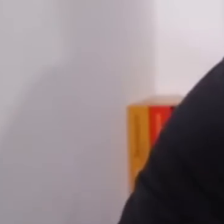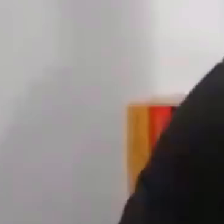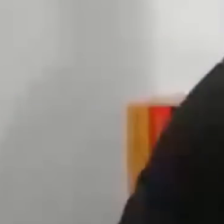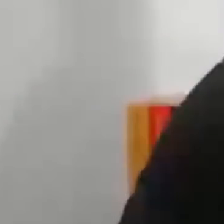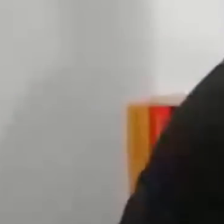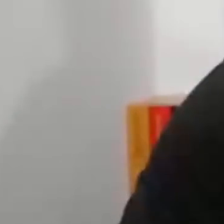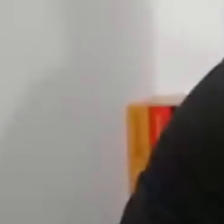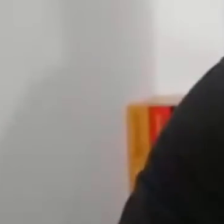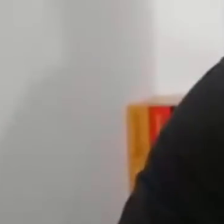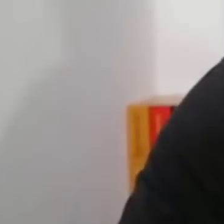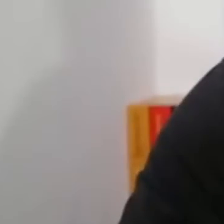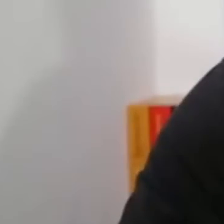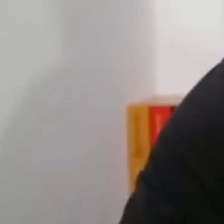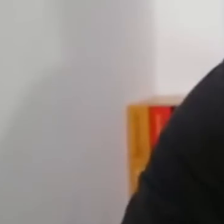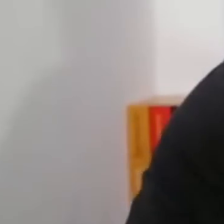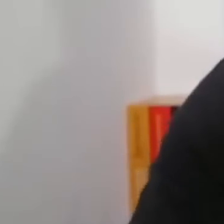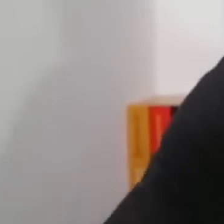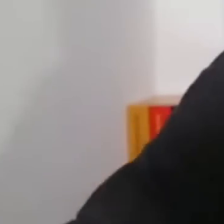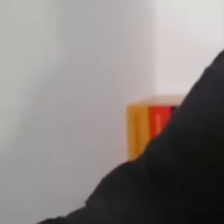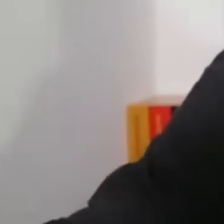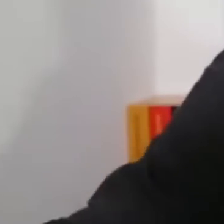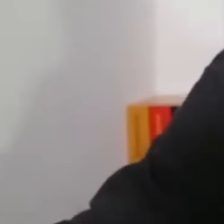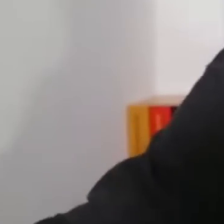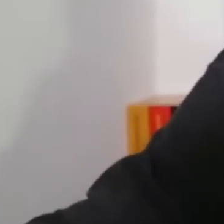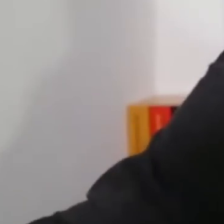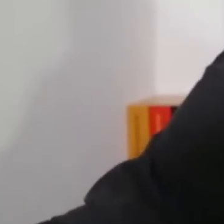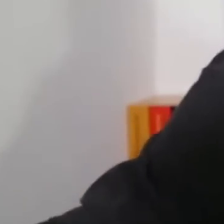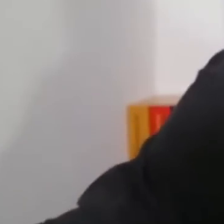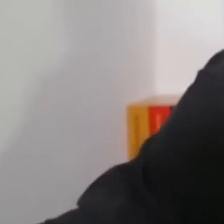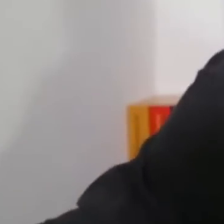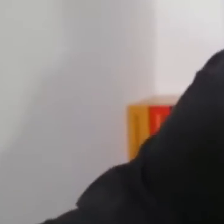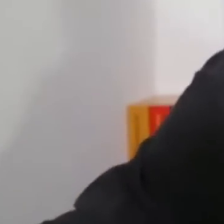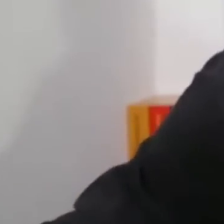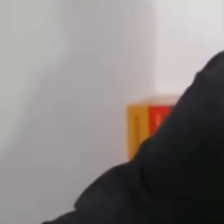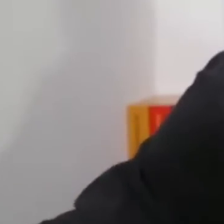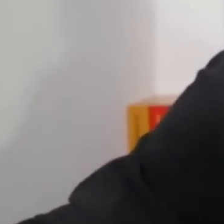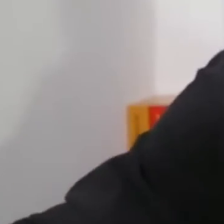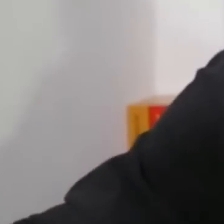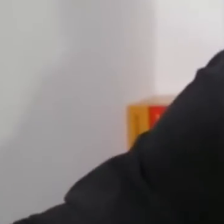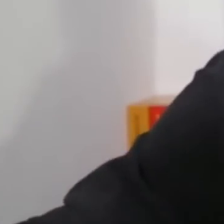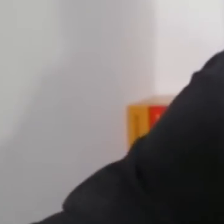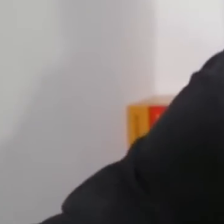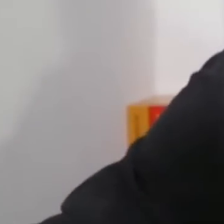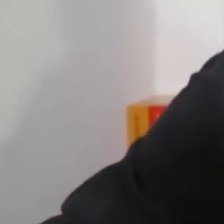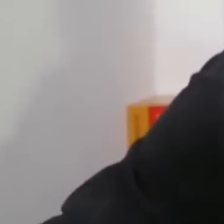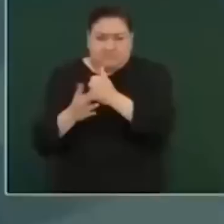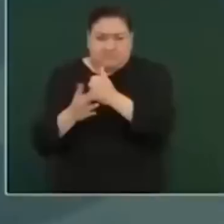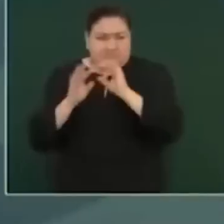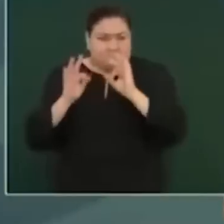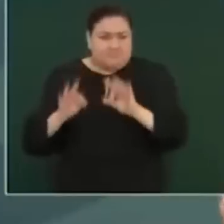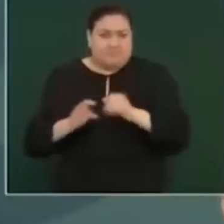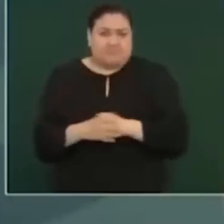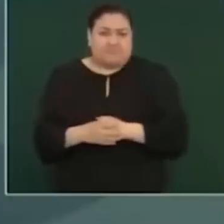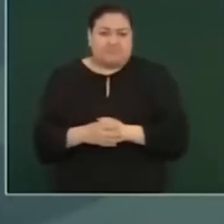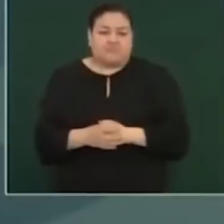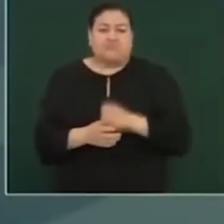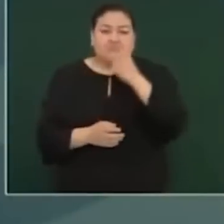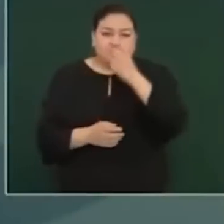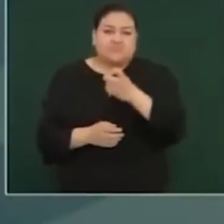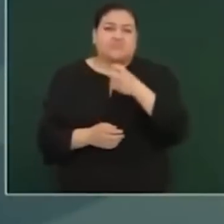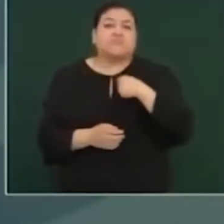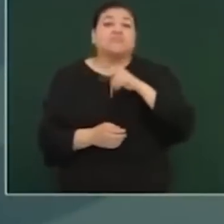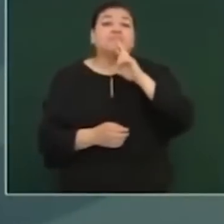al puerto Lázaro Cárdenas, Michoacán. Vamos con el video de lo que comentó el presidente López Obrador en esta mañanera. Contestaron